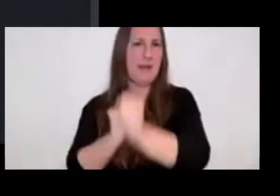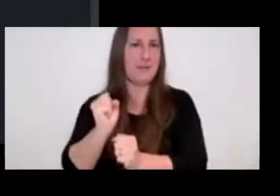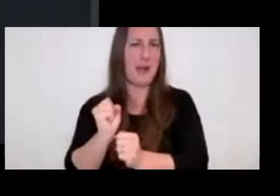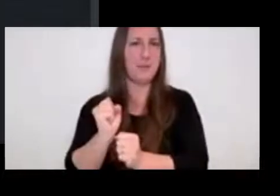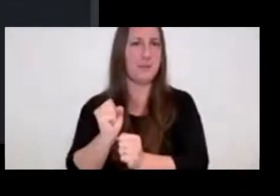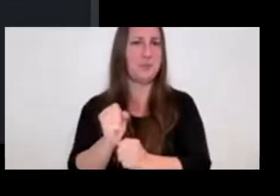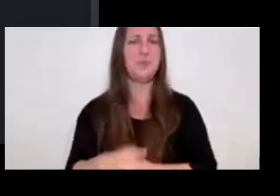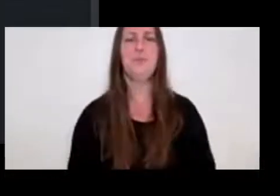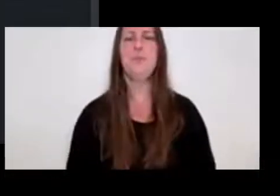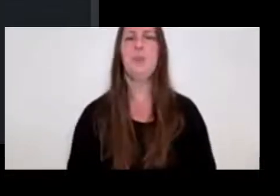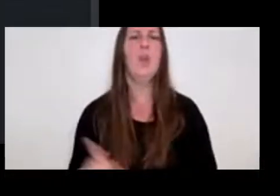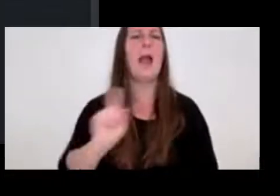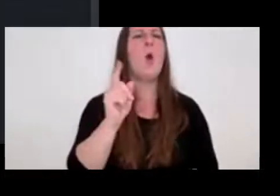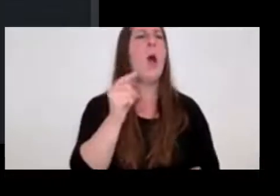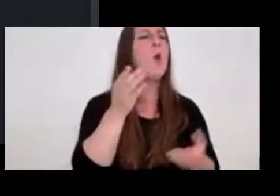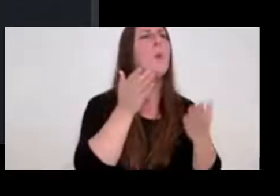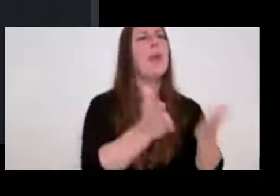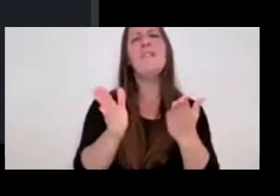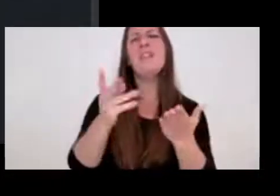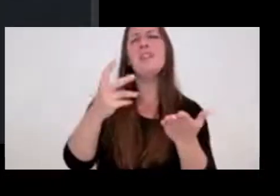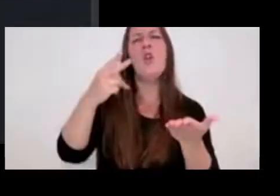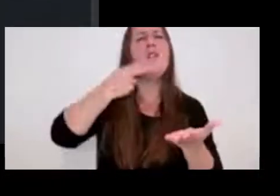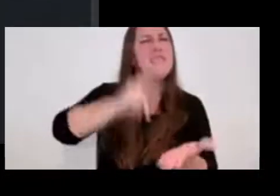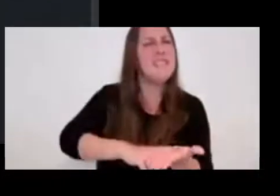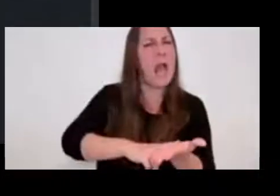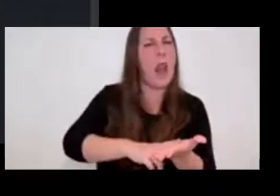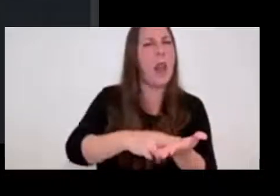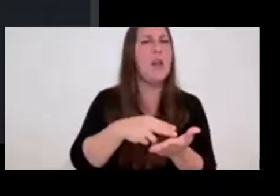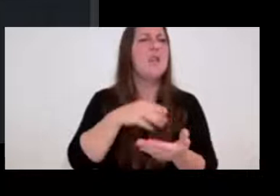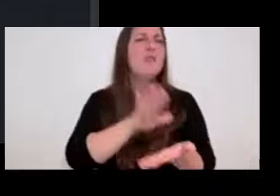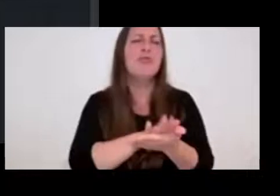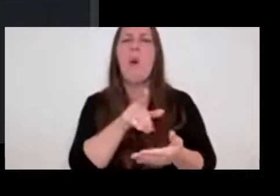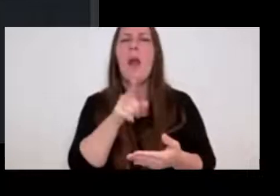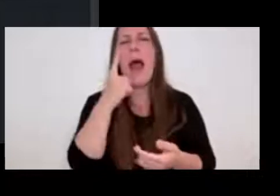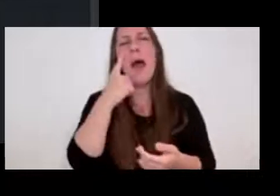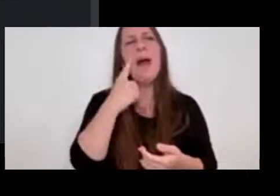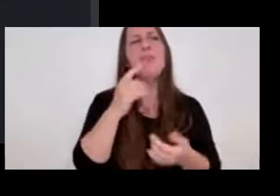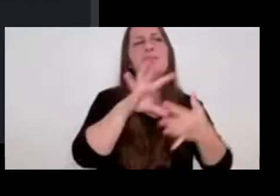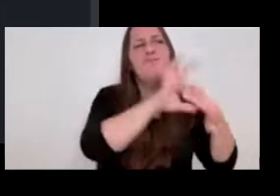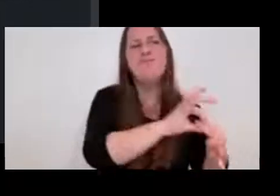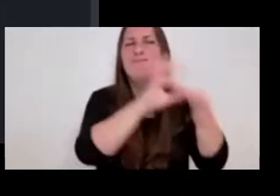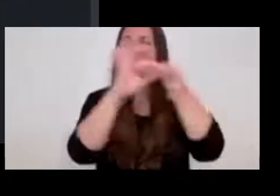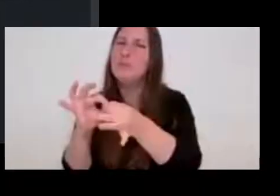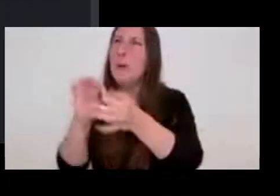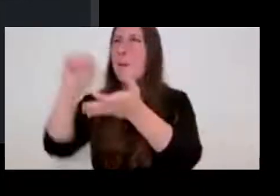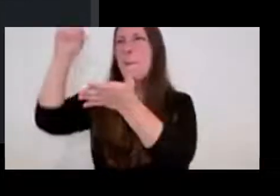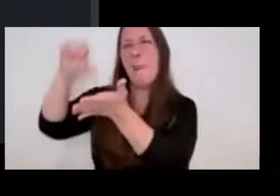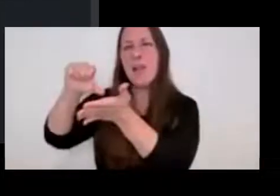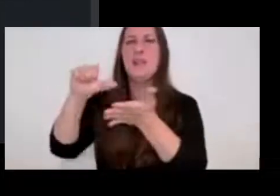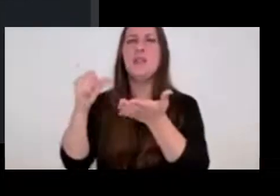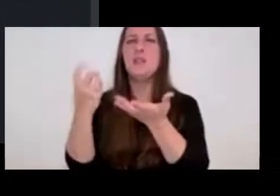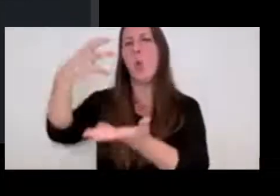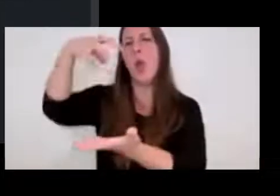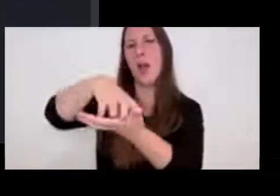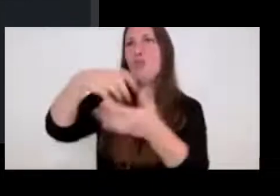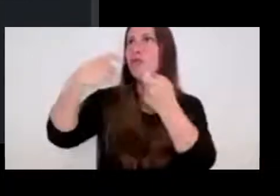de buscar beneficios fiscales por el lado de ver qué tipo de vinculación hay con un país, con una sociedad en el exterior, nada por el